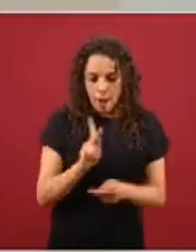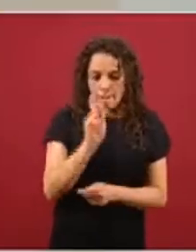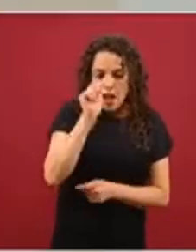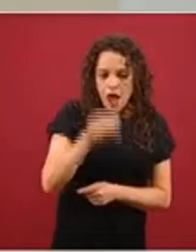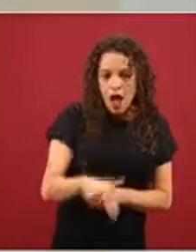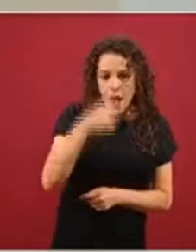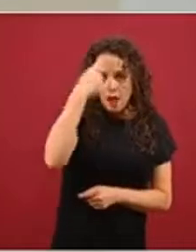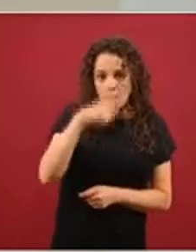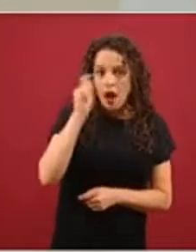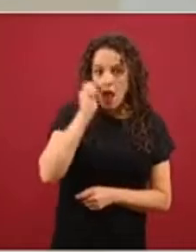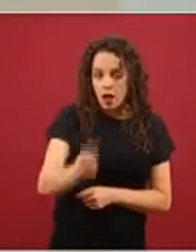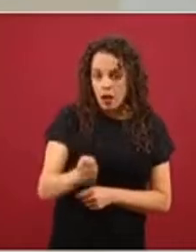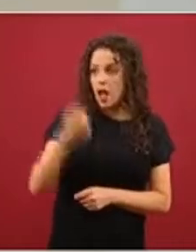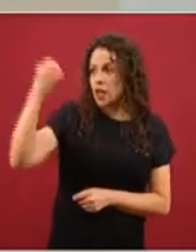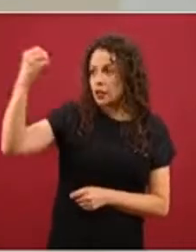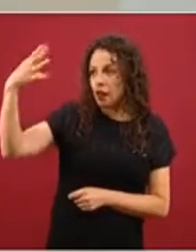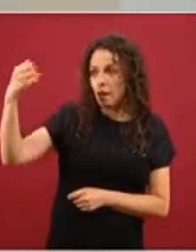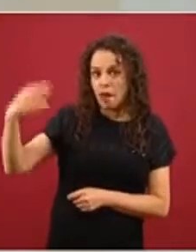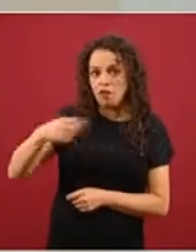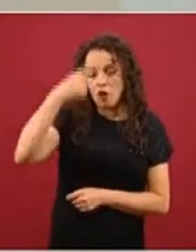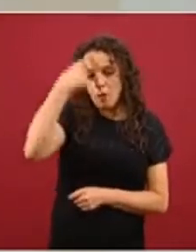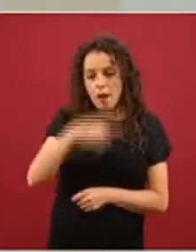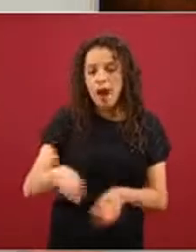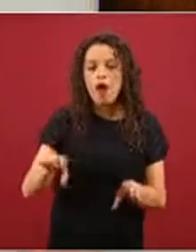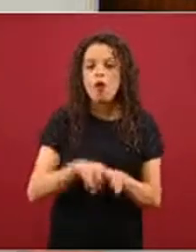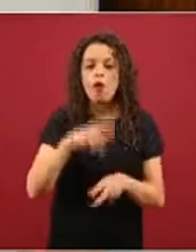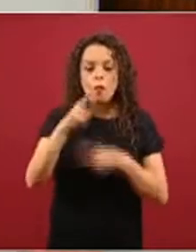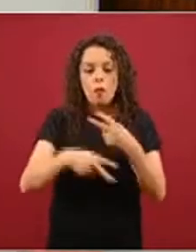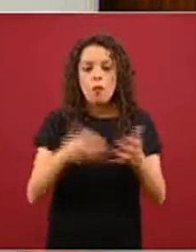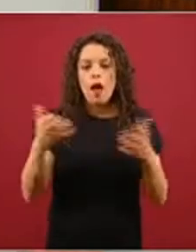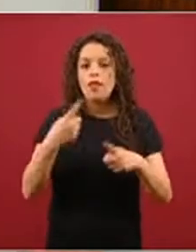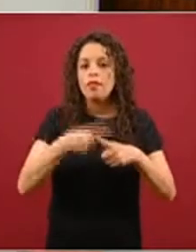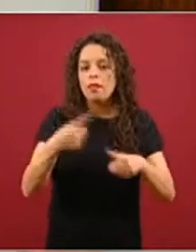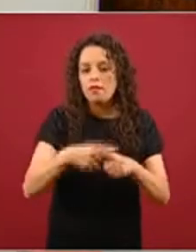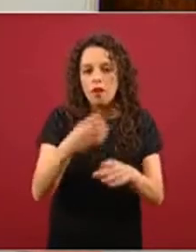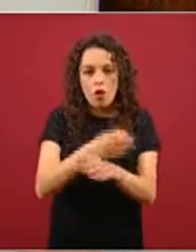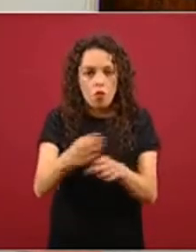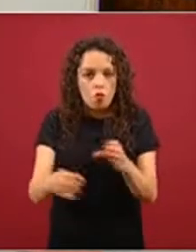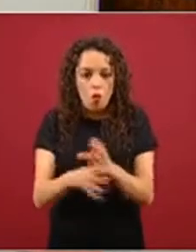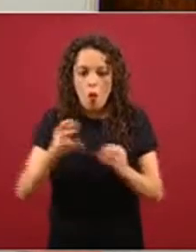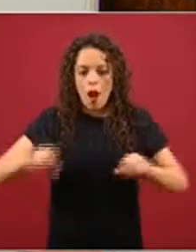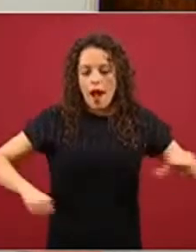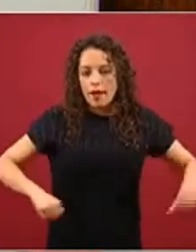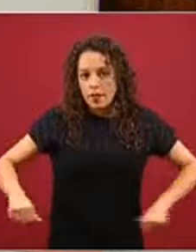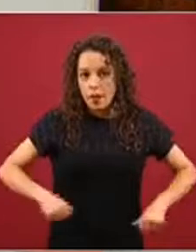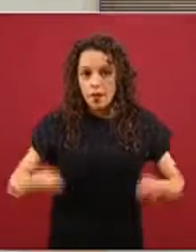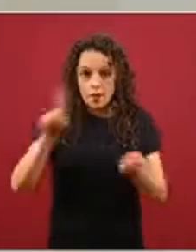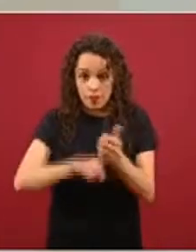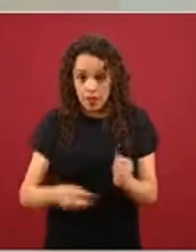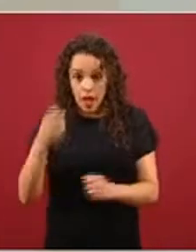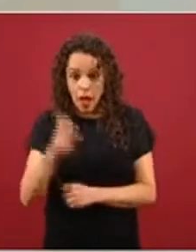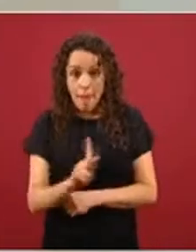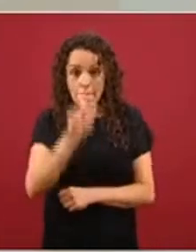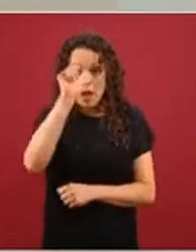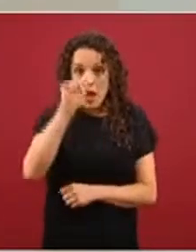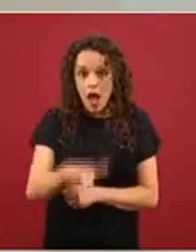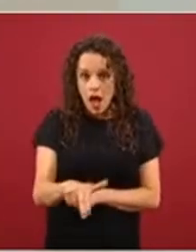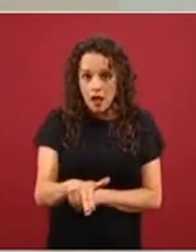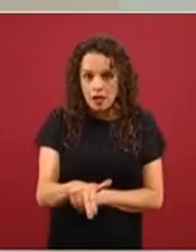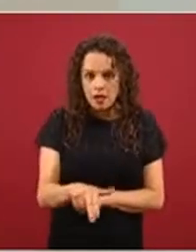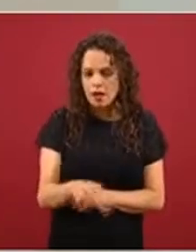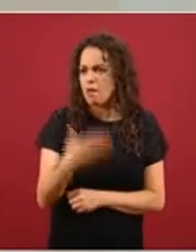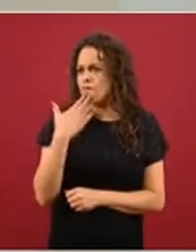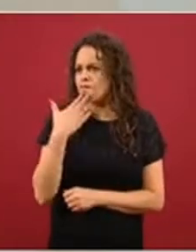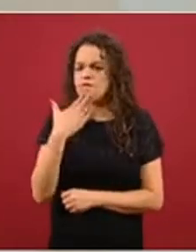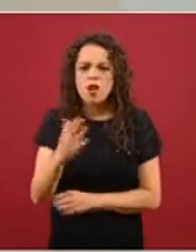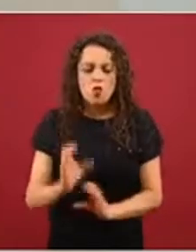las actividades que se pueden ejecutar. Es uno de los planes de desconfinamiento mejor